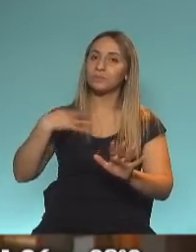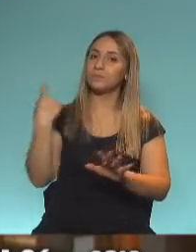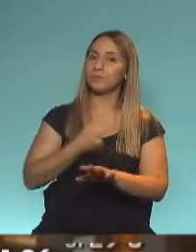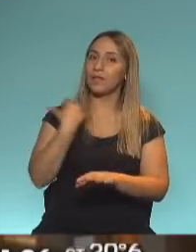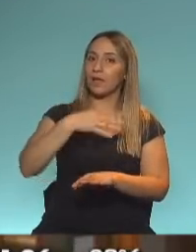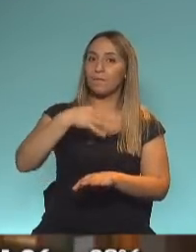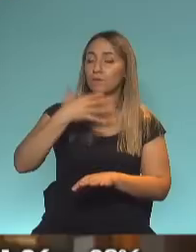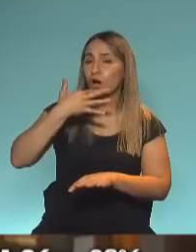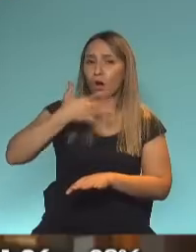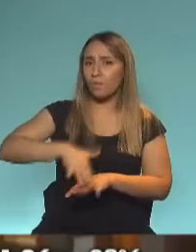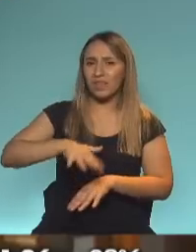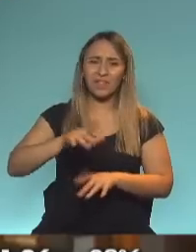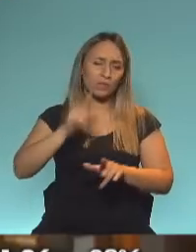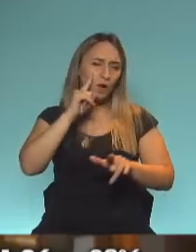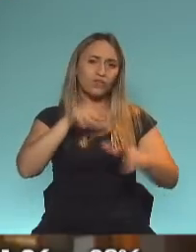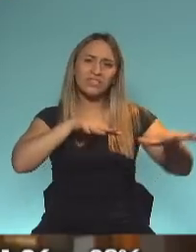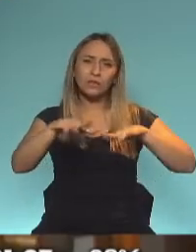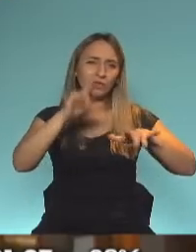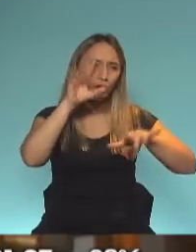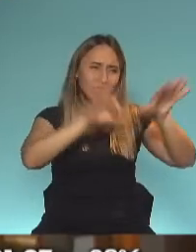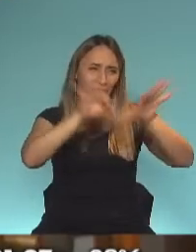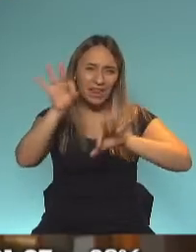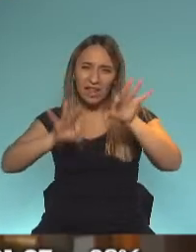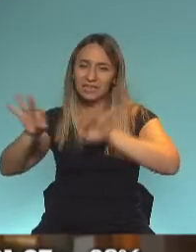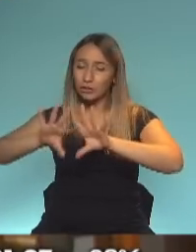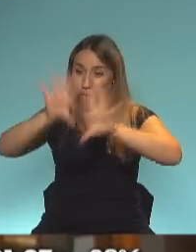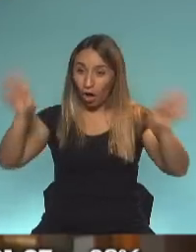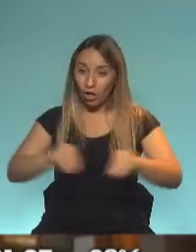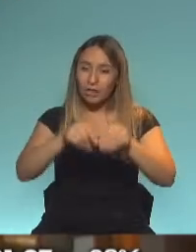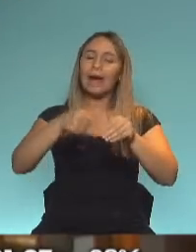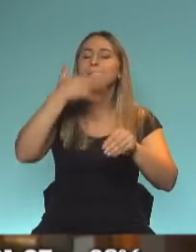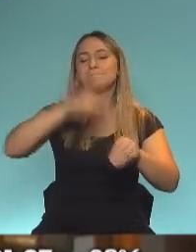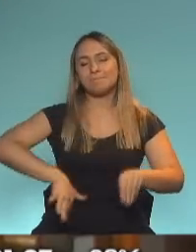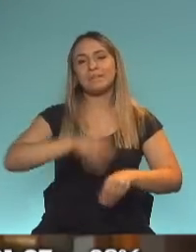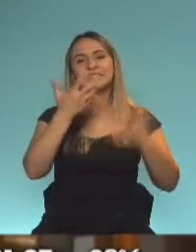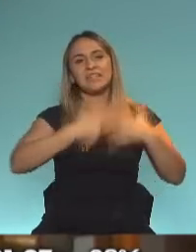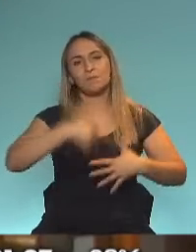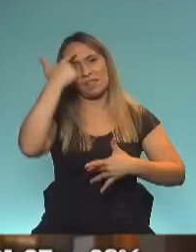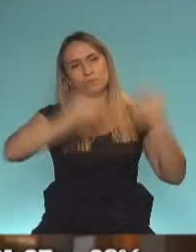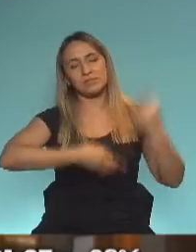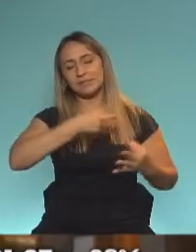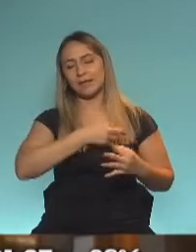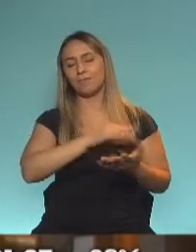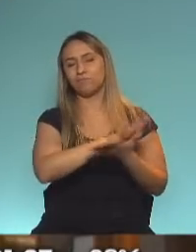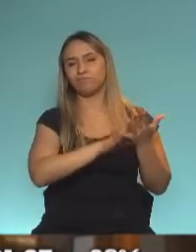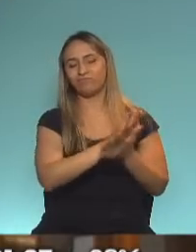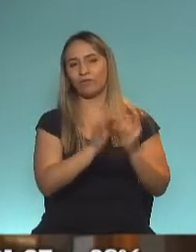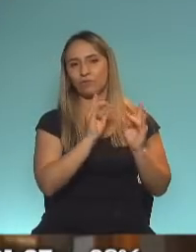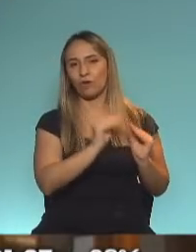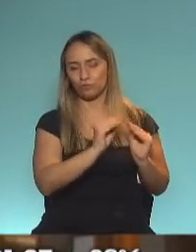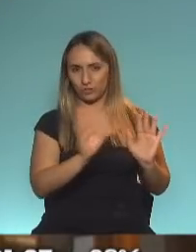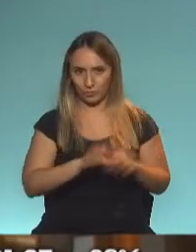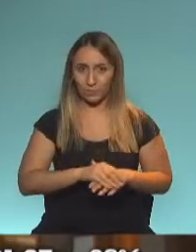entender para entender qué es lo que ha sucedido con el sistema de justicia en la Argentina, como lo que ha sucedido en Brasil,